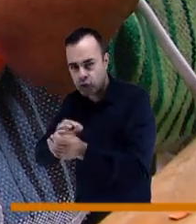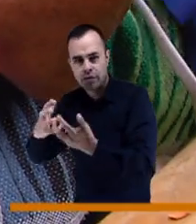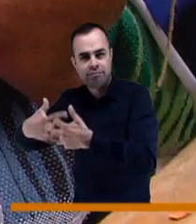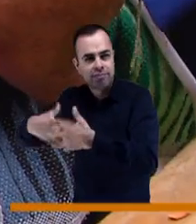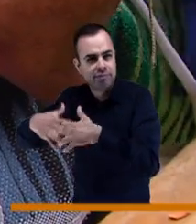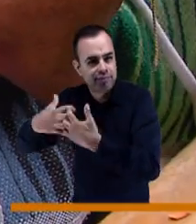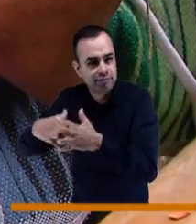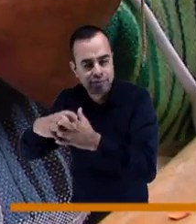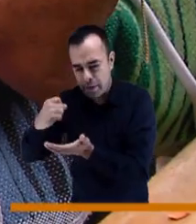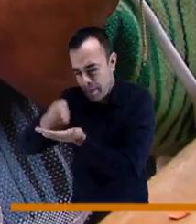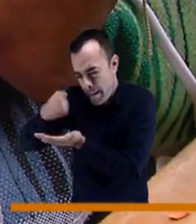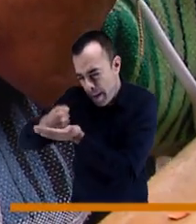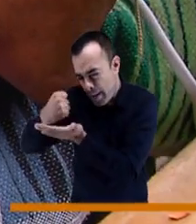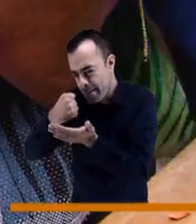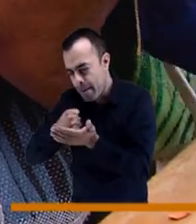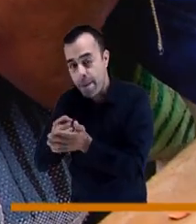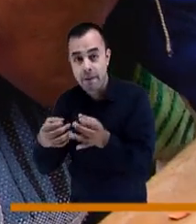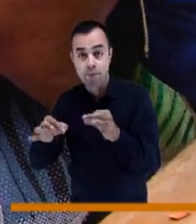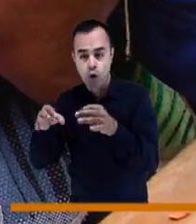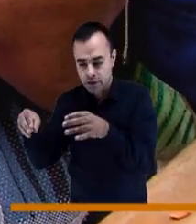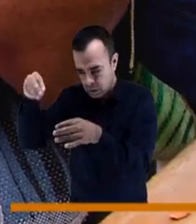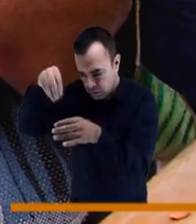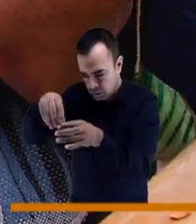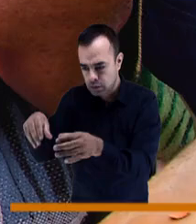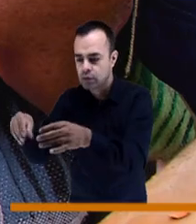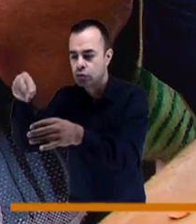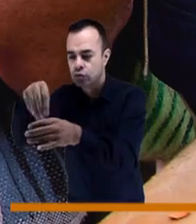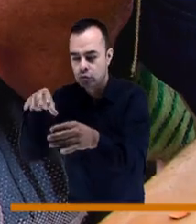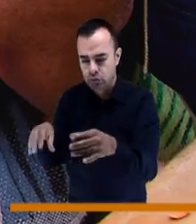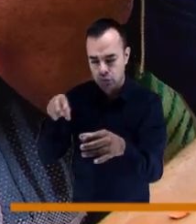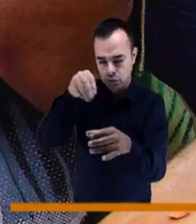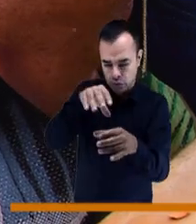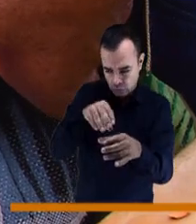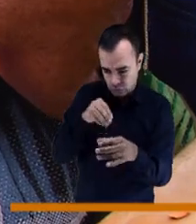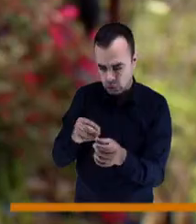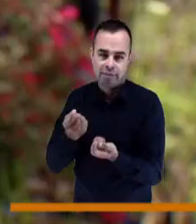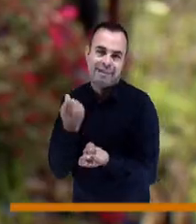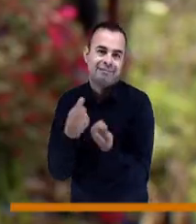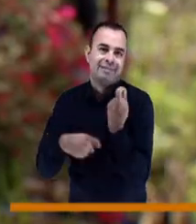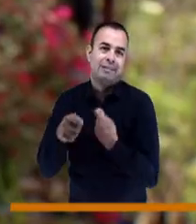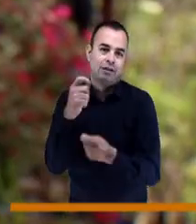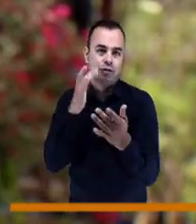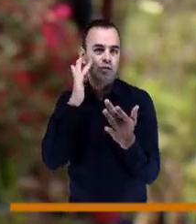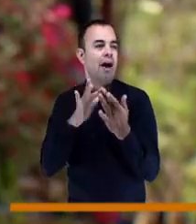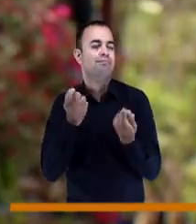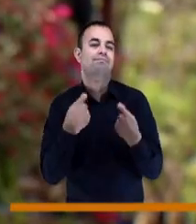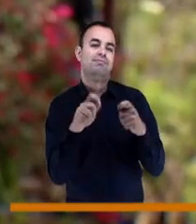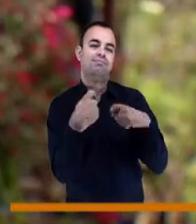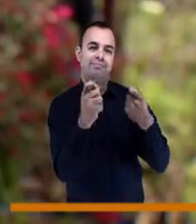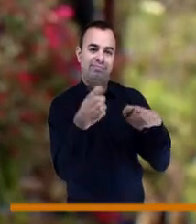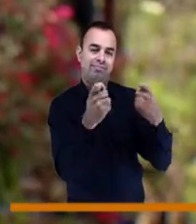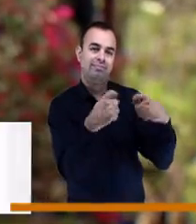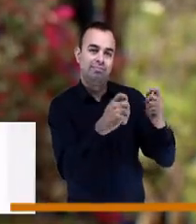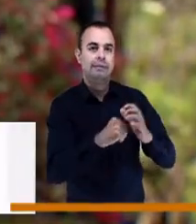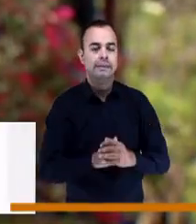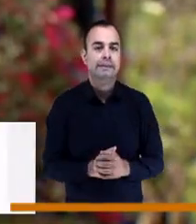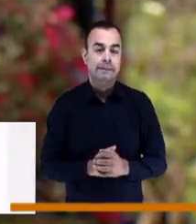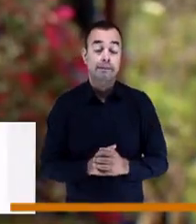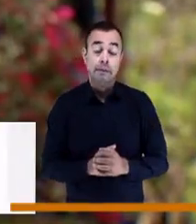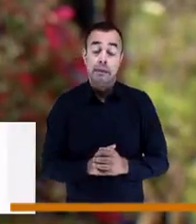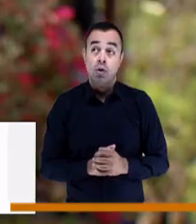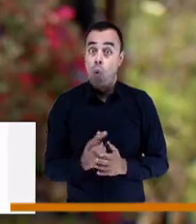dirigimos nosotras entonces las trituramos las ponemos en bolsitas digamos de ya directamente para el consumo